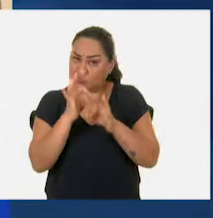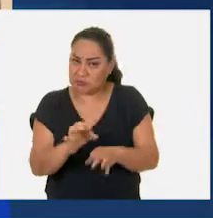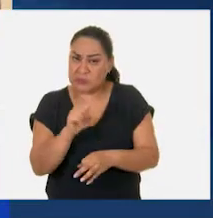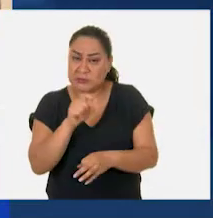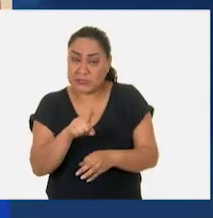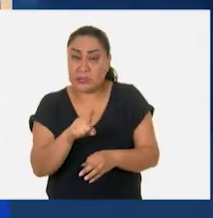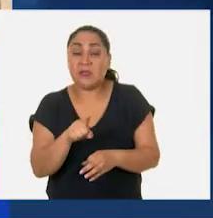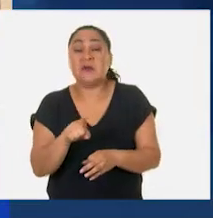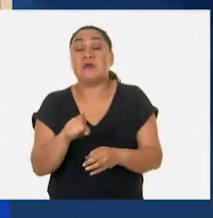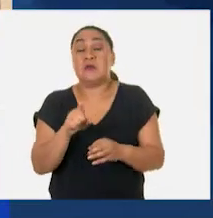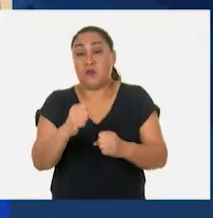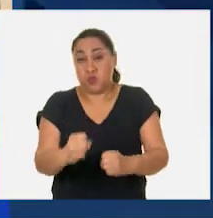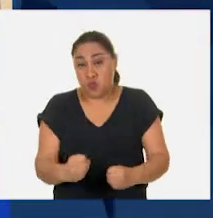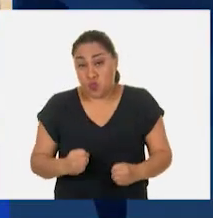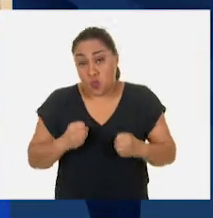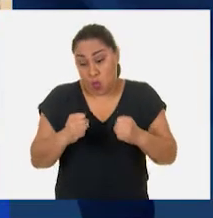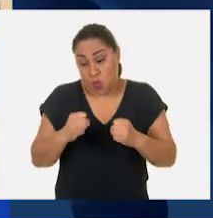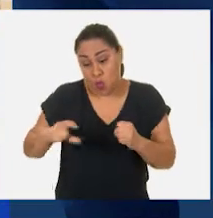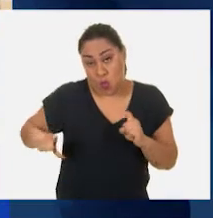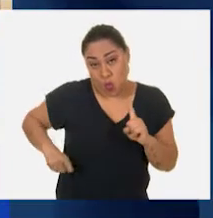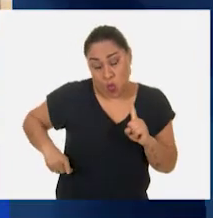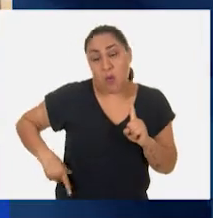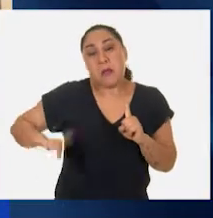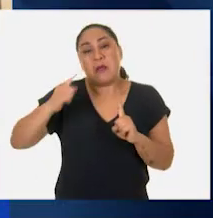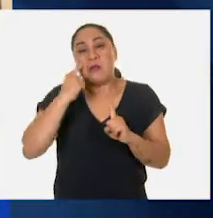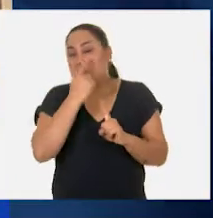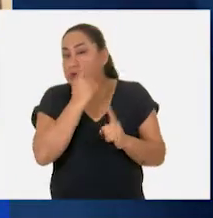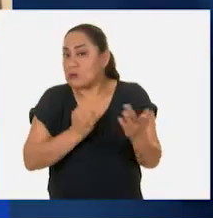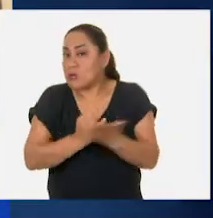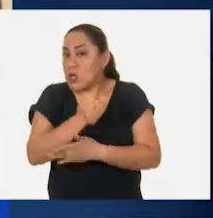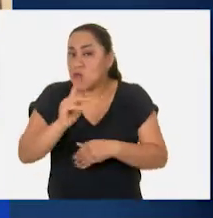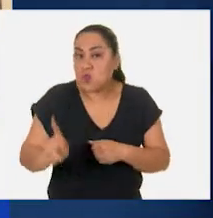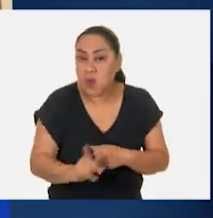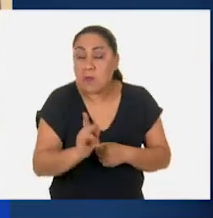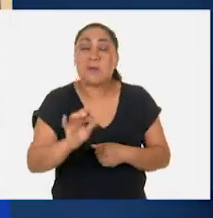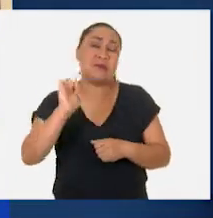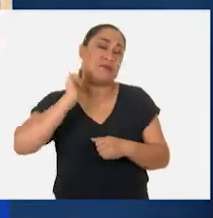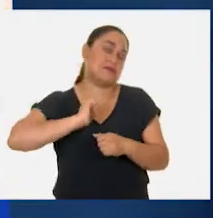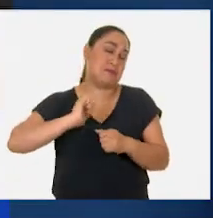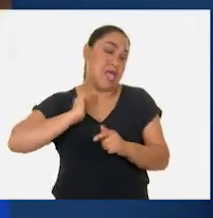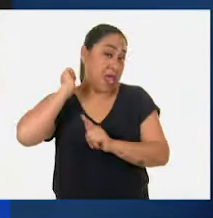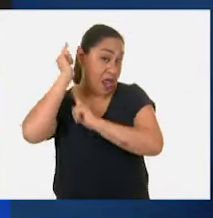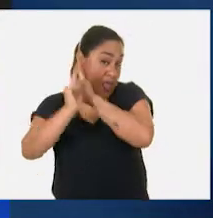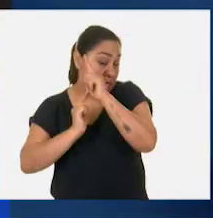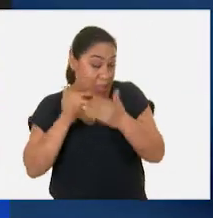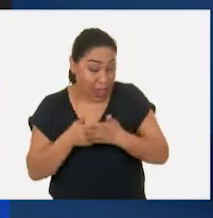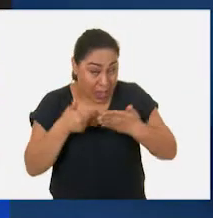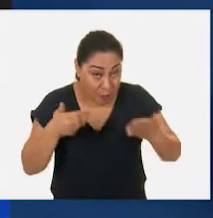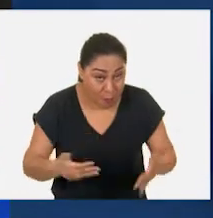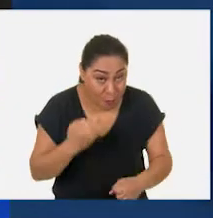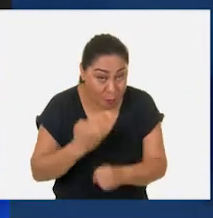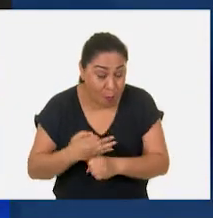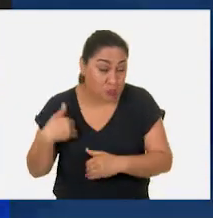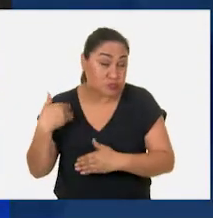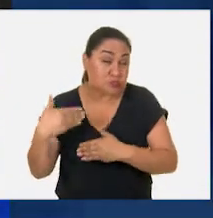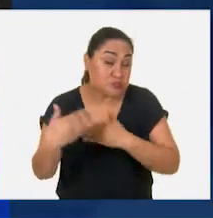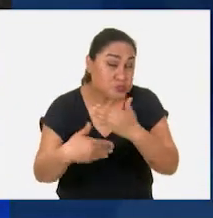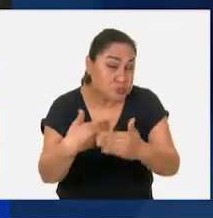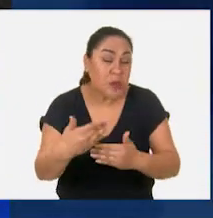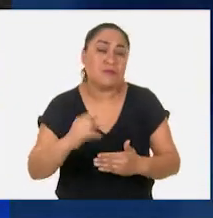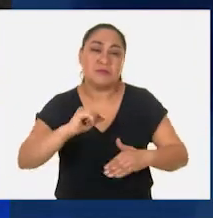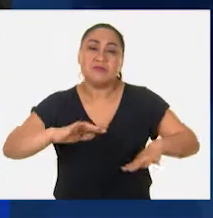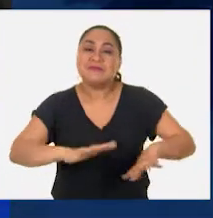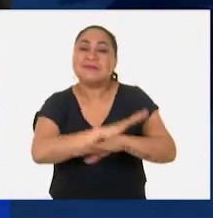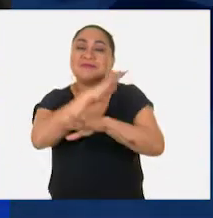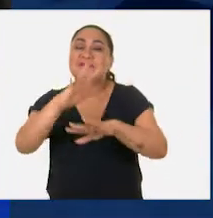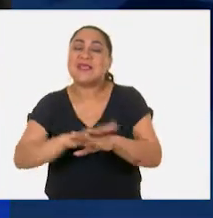el poder para gobernar que reside en el pueblo. Desde la antigua Grecia hasta la actualidad, la humanidad ha transitado por diferentes formas